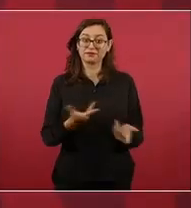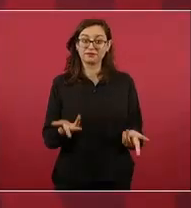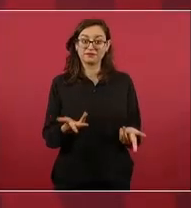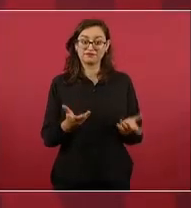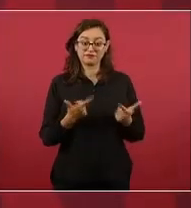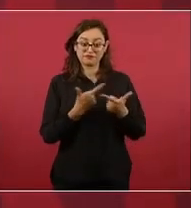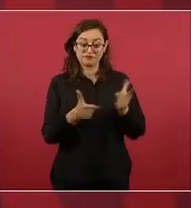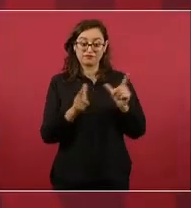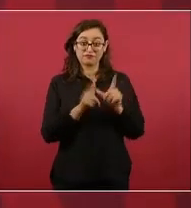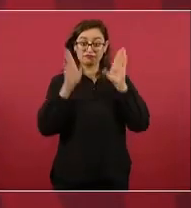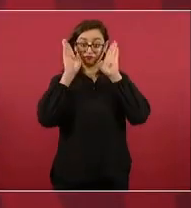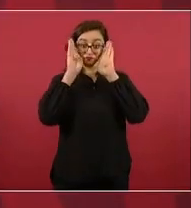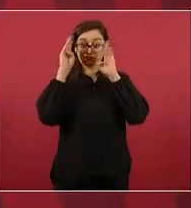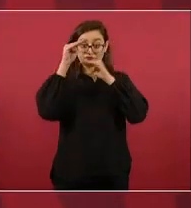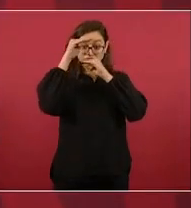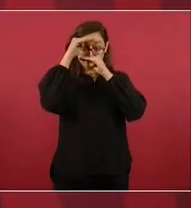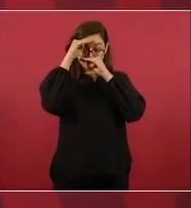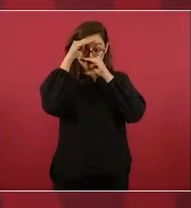reaccionarios,